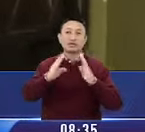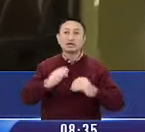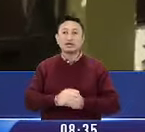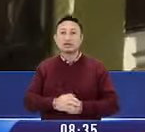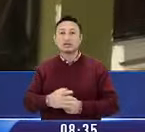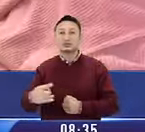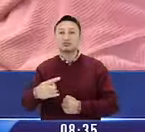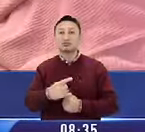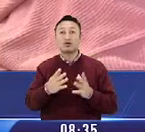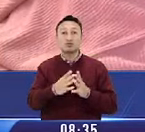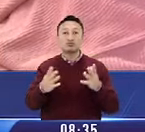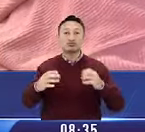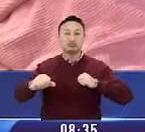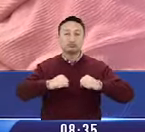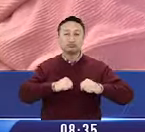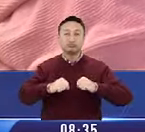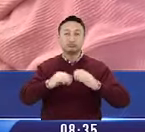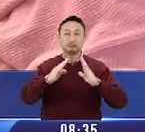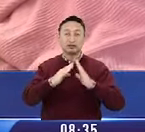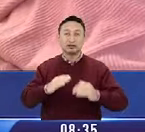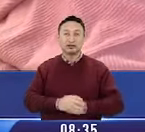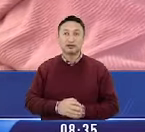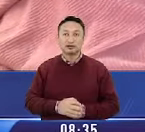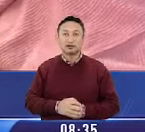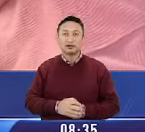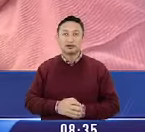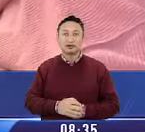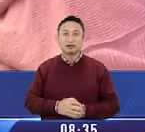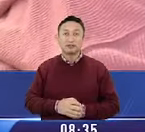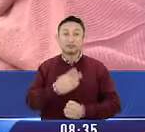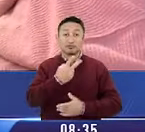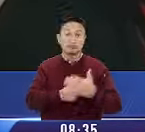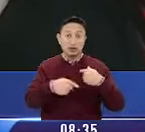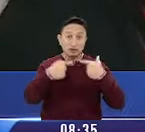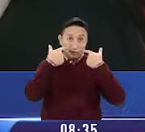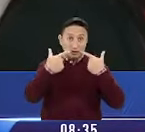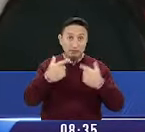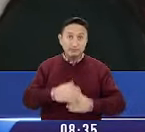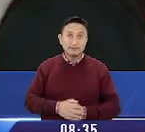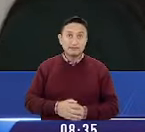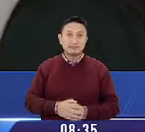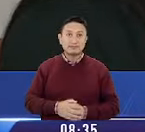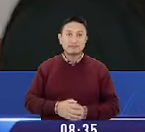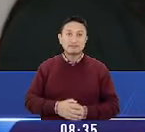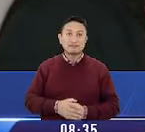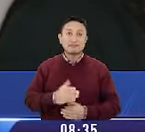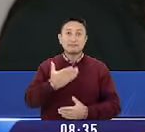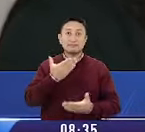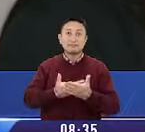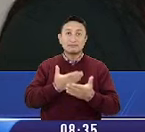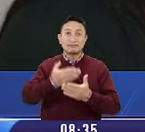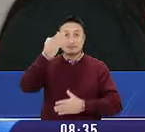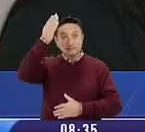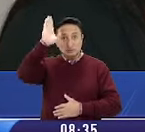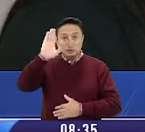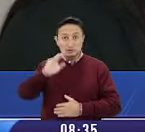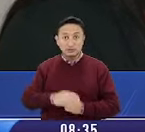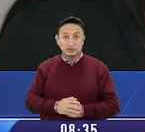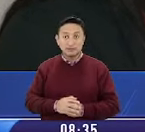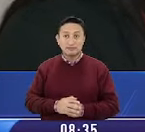cumplir con múltiples tareas del hogar y dedicarle tiempo a sus pequeños. Damos gracias a Dios primeramente